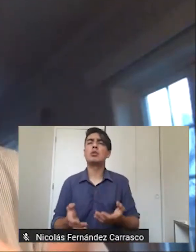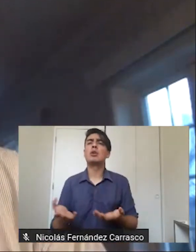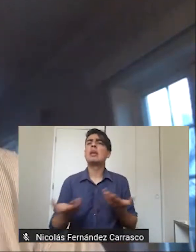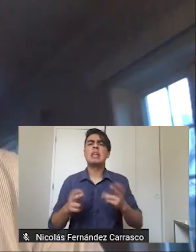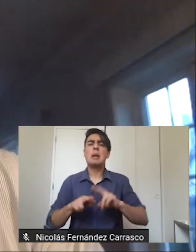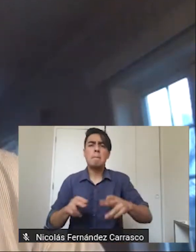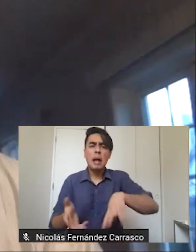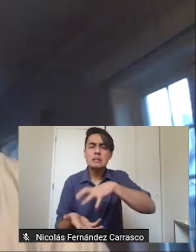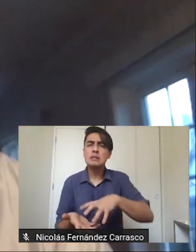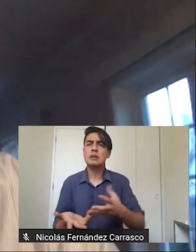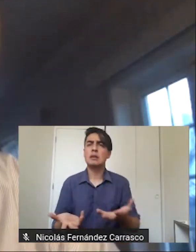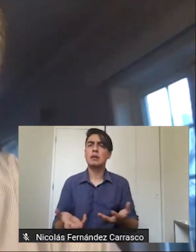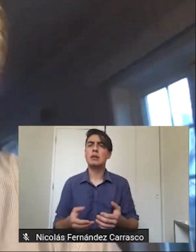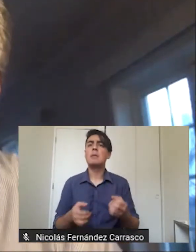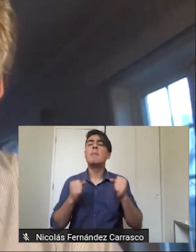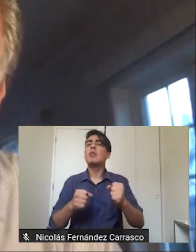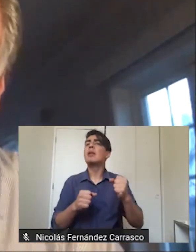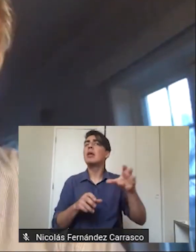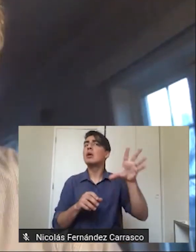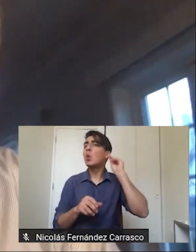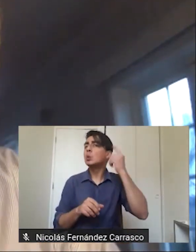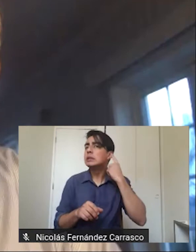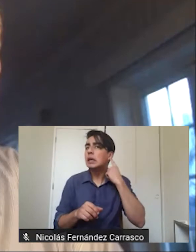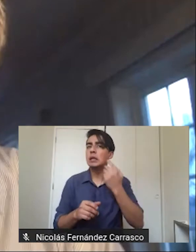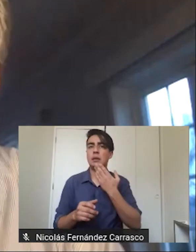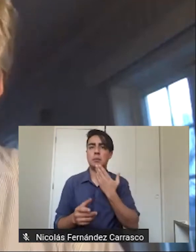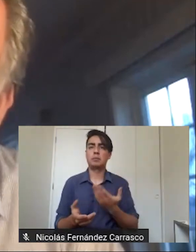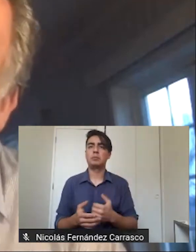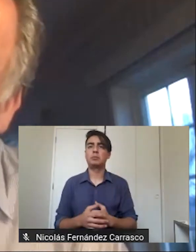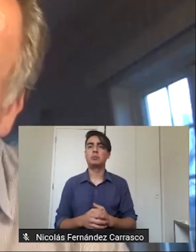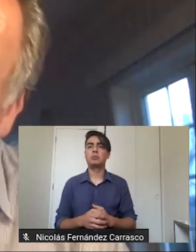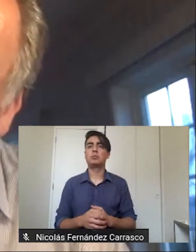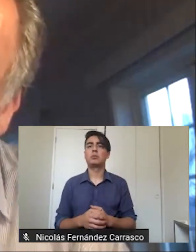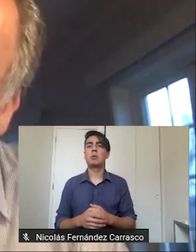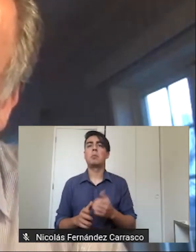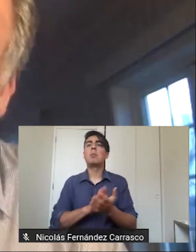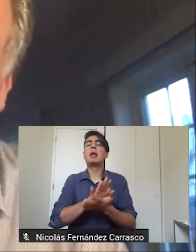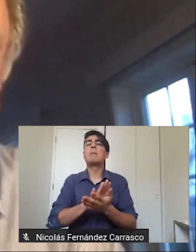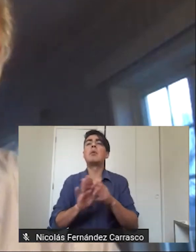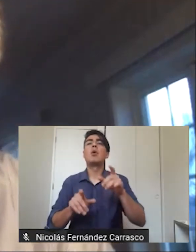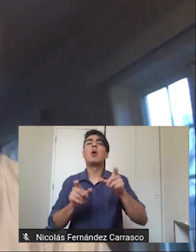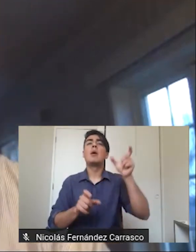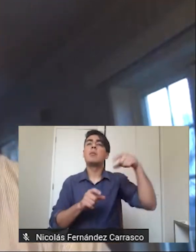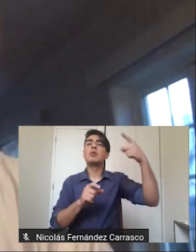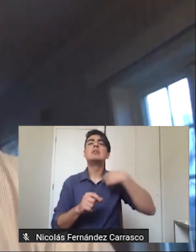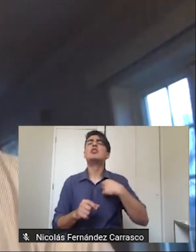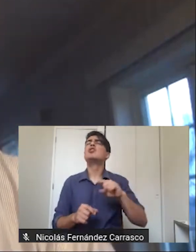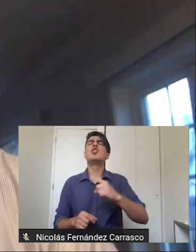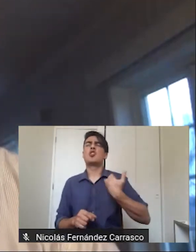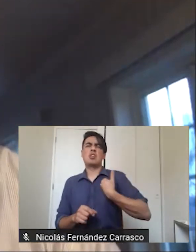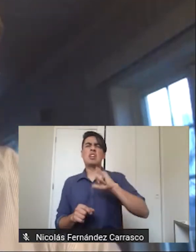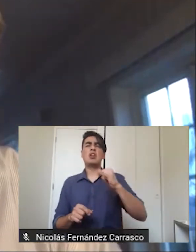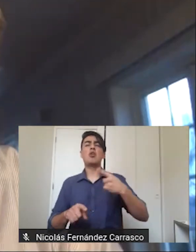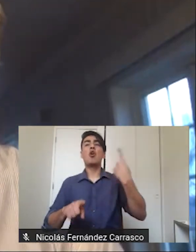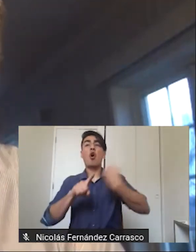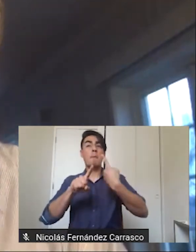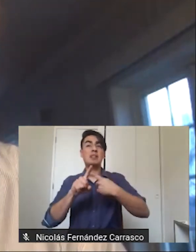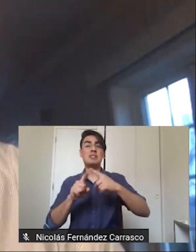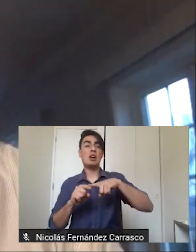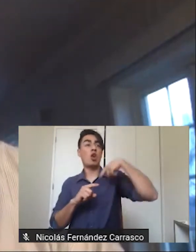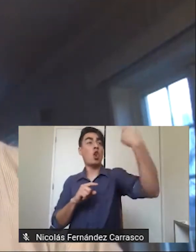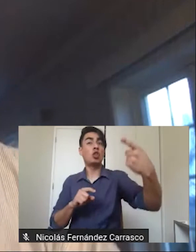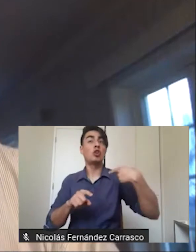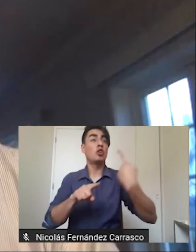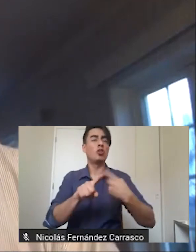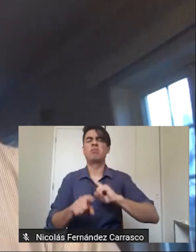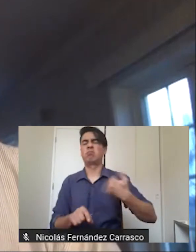y escucharlos. Mucha gente dice, es que yo no quiero dialogar con el otro. Nosotros le cambiamos la